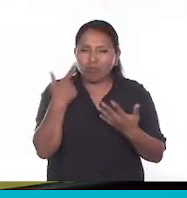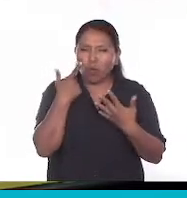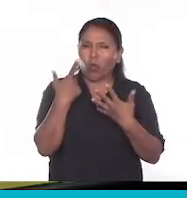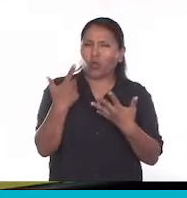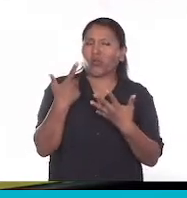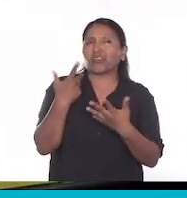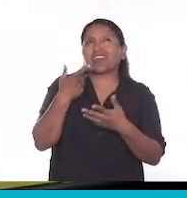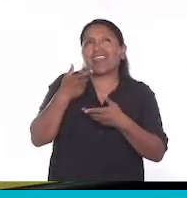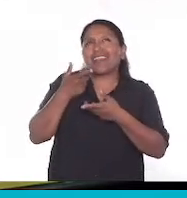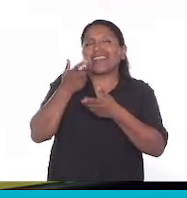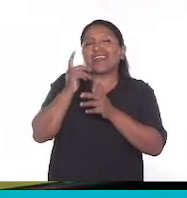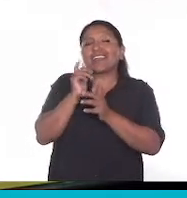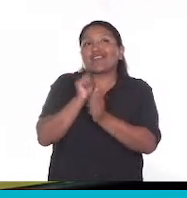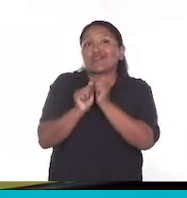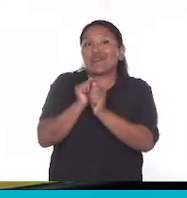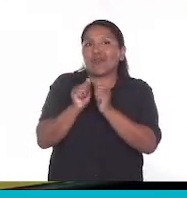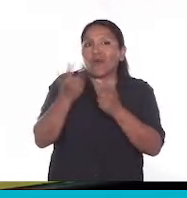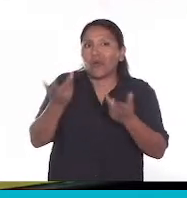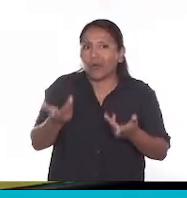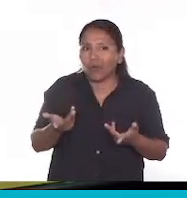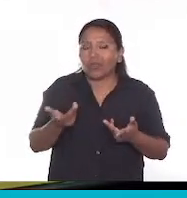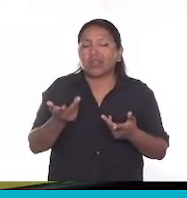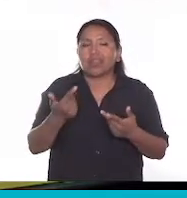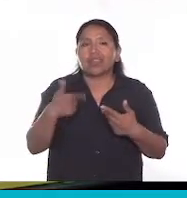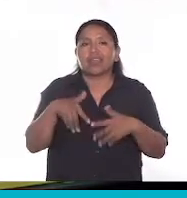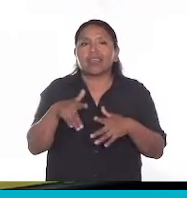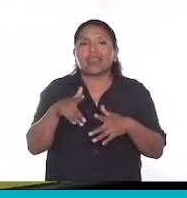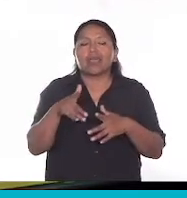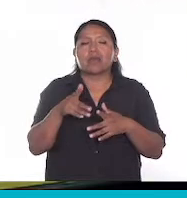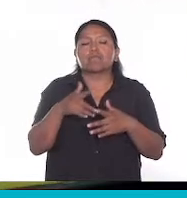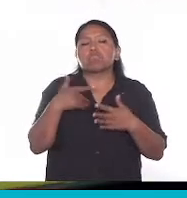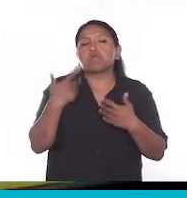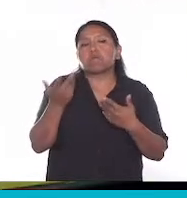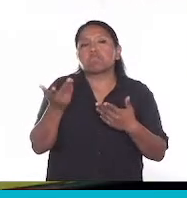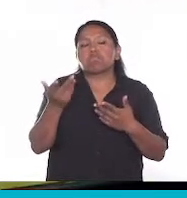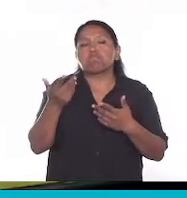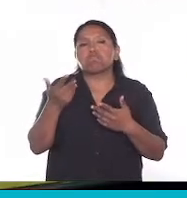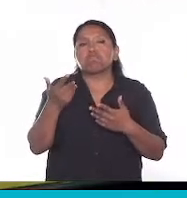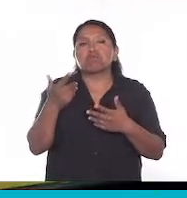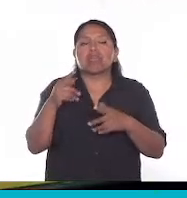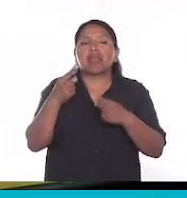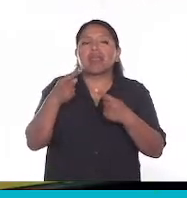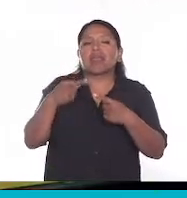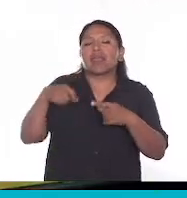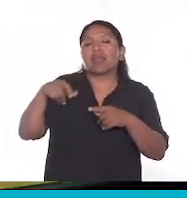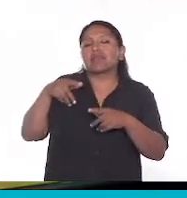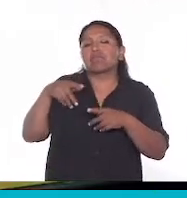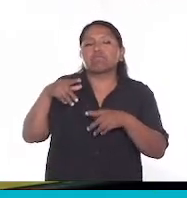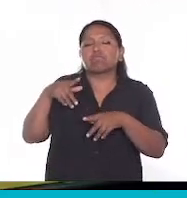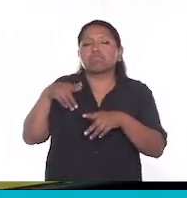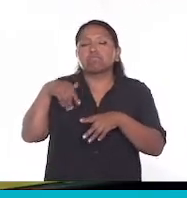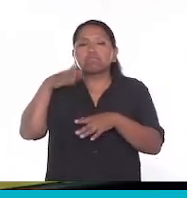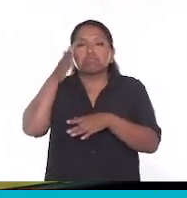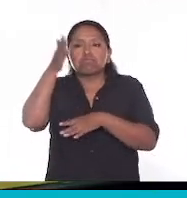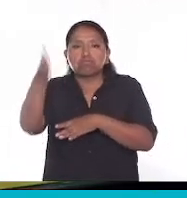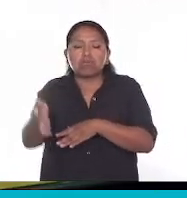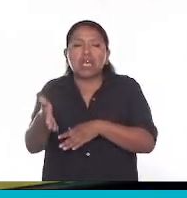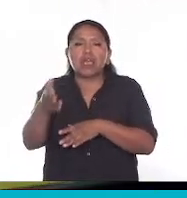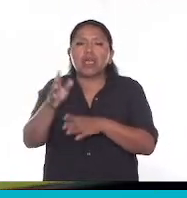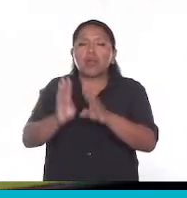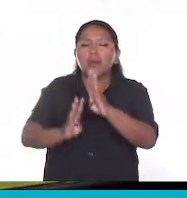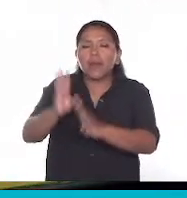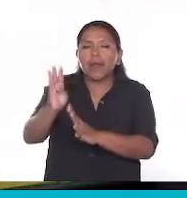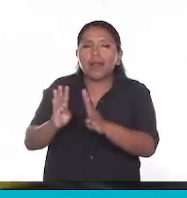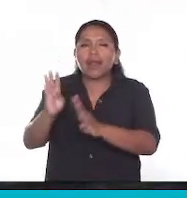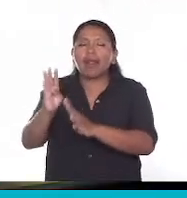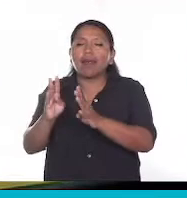la anécdota, si se quiere, porque en una misión de reconocimiento él se mete en una granja